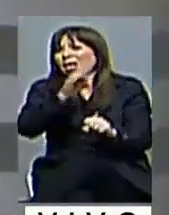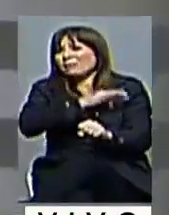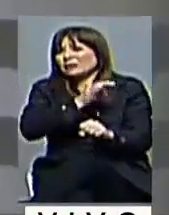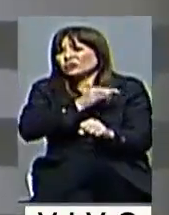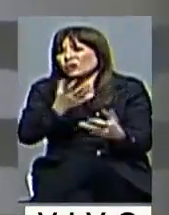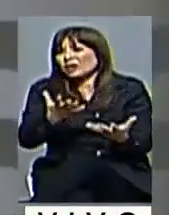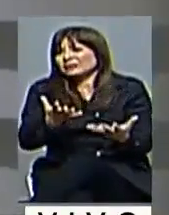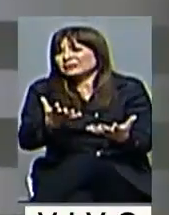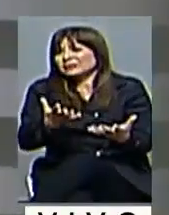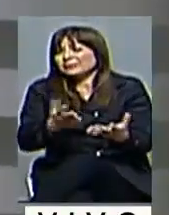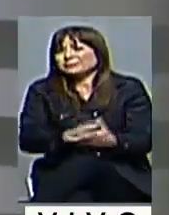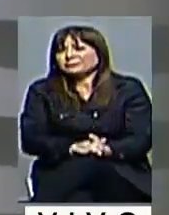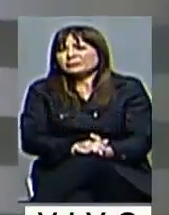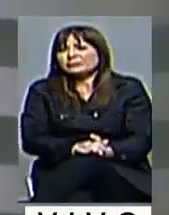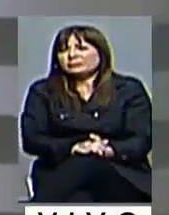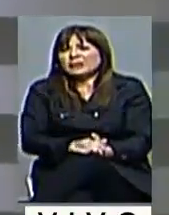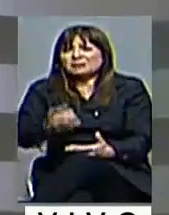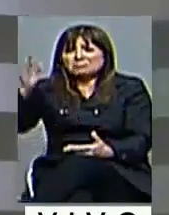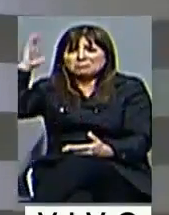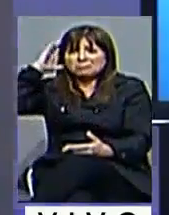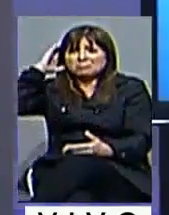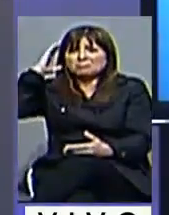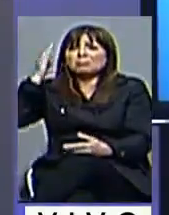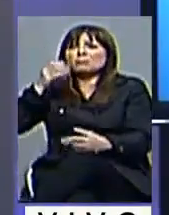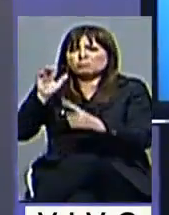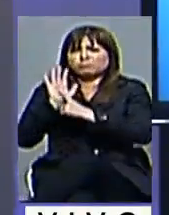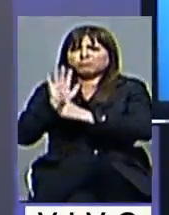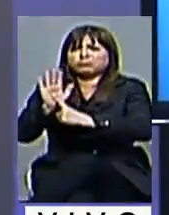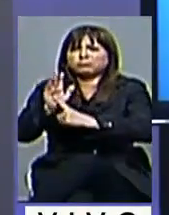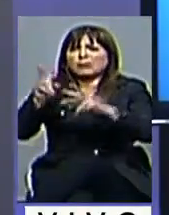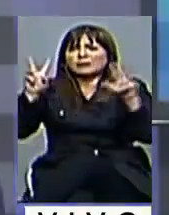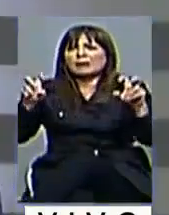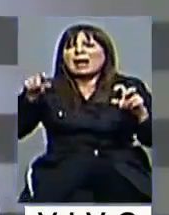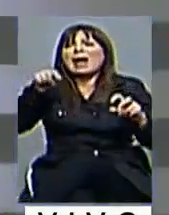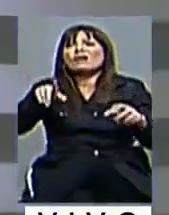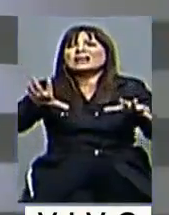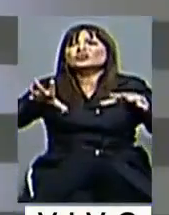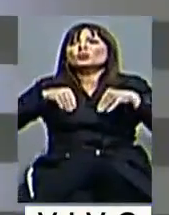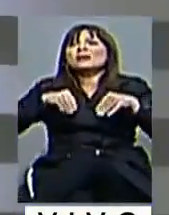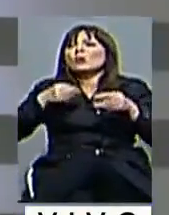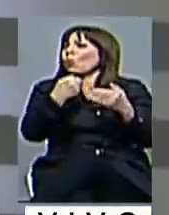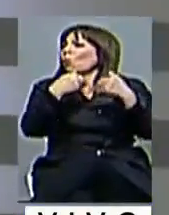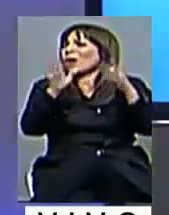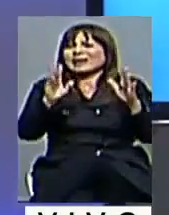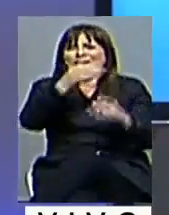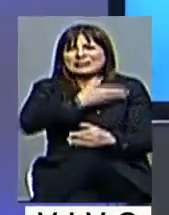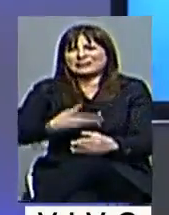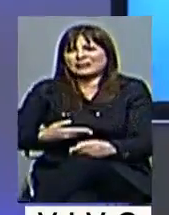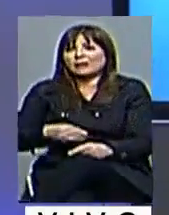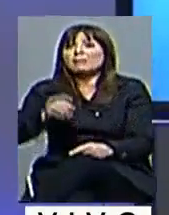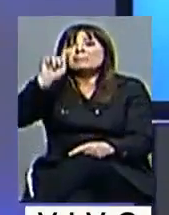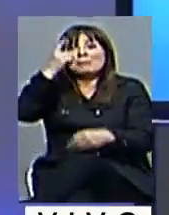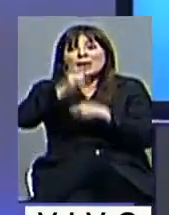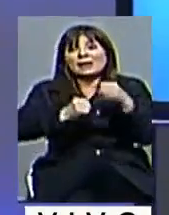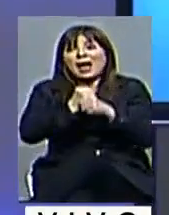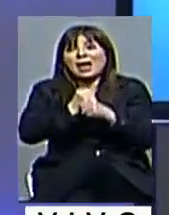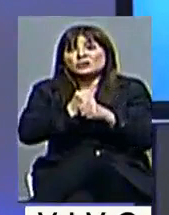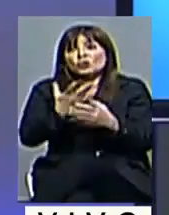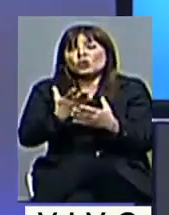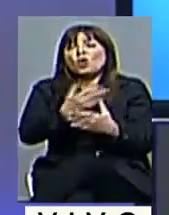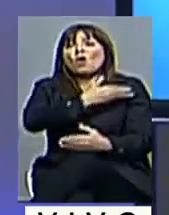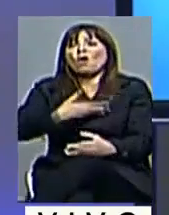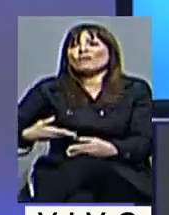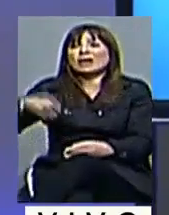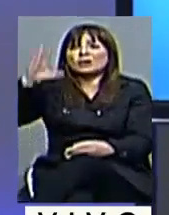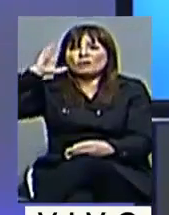reforma previsional, ella lo instaló. Y hoy día lo tiene que asumir cualquiera. Si recordamos el primer año del gobierno de Bachelet, cuando se lanzaban